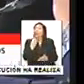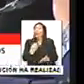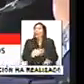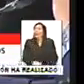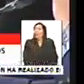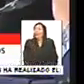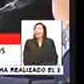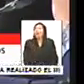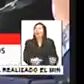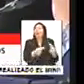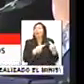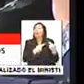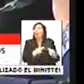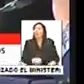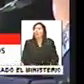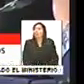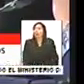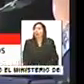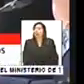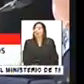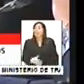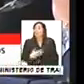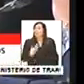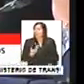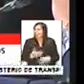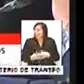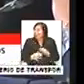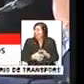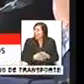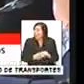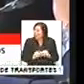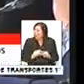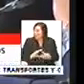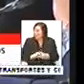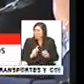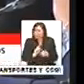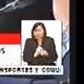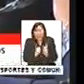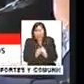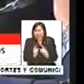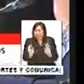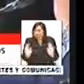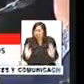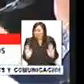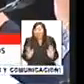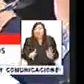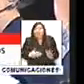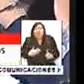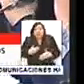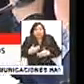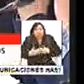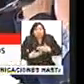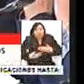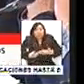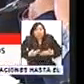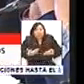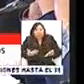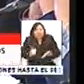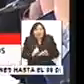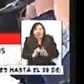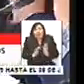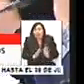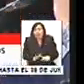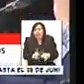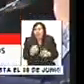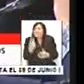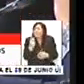su responsabilidad puede usted pasar a la historia como el que cambió esto no puede seguir un sistema que ya